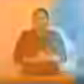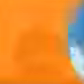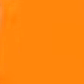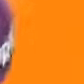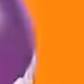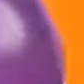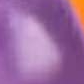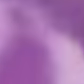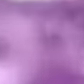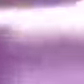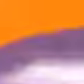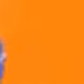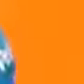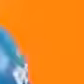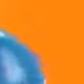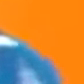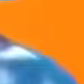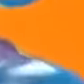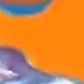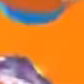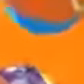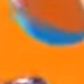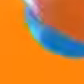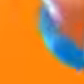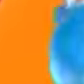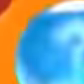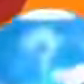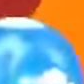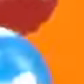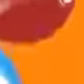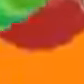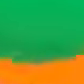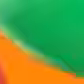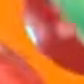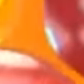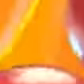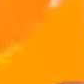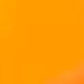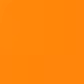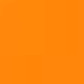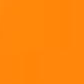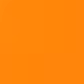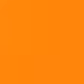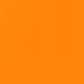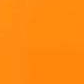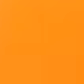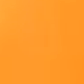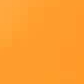Fuera creyendo que será posible. Esto fue el sorteo.